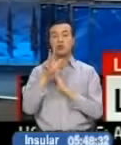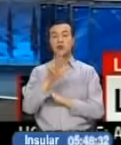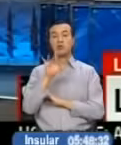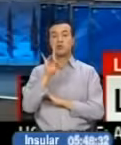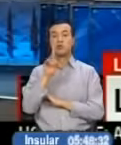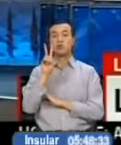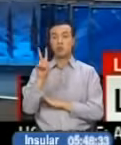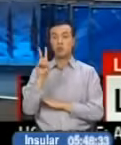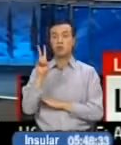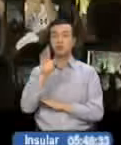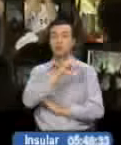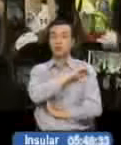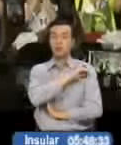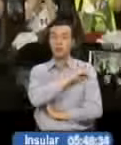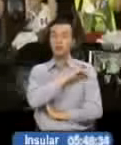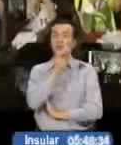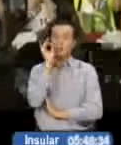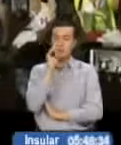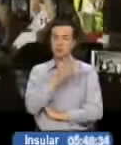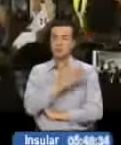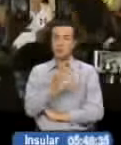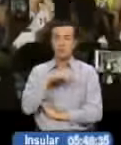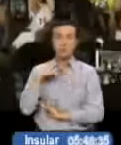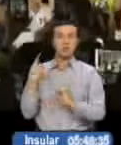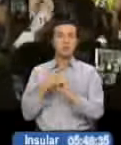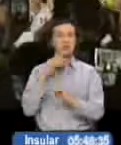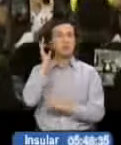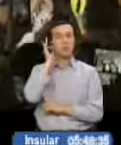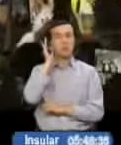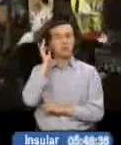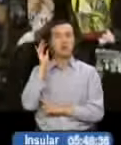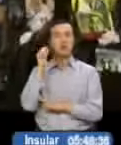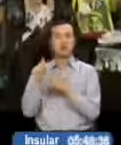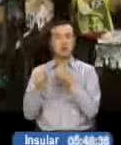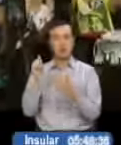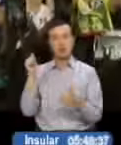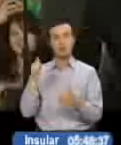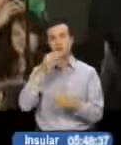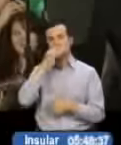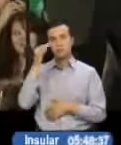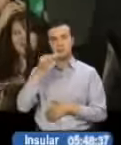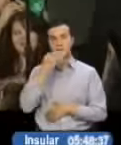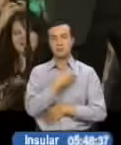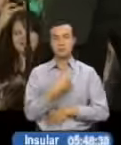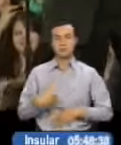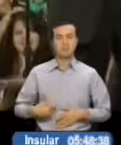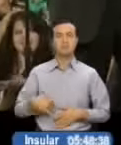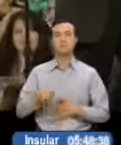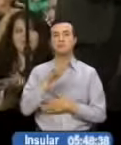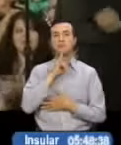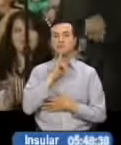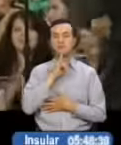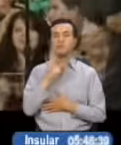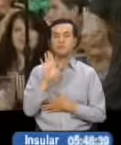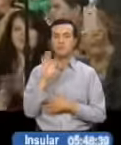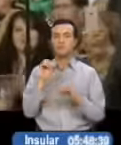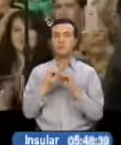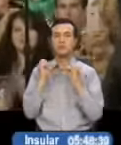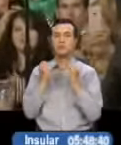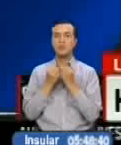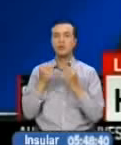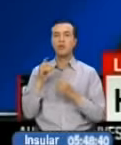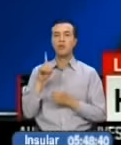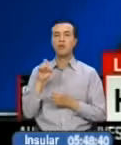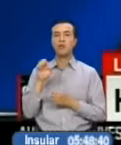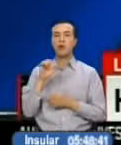2.382 delegados, el número necesario para ser la primera mujer en ser nominada candidata oficial a la presidencia de los Estados Unidos por el Partido de los